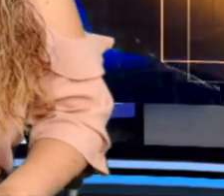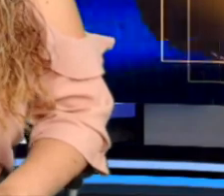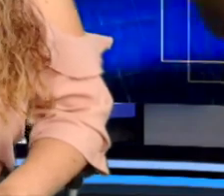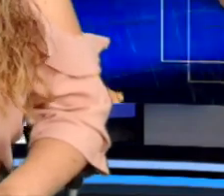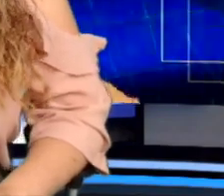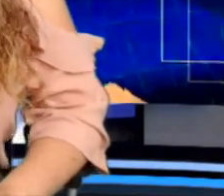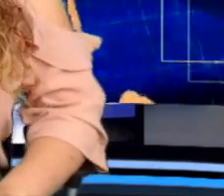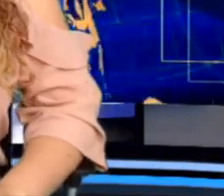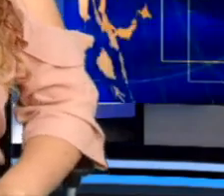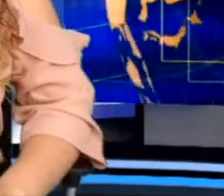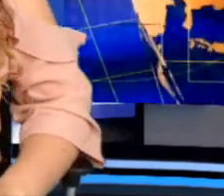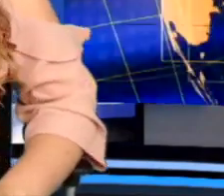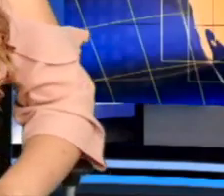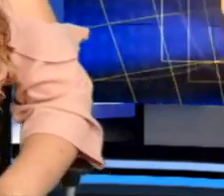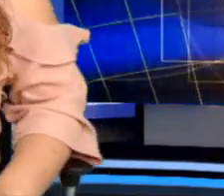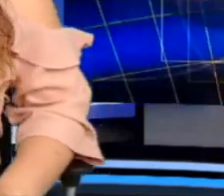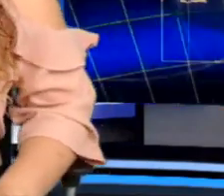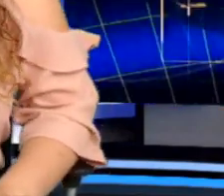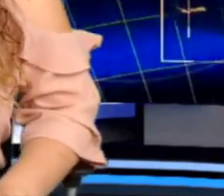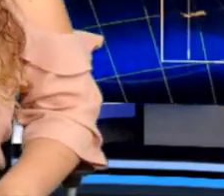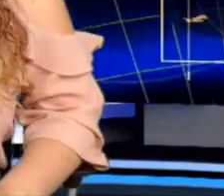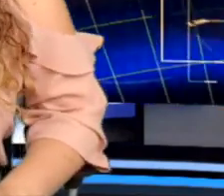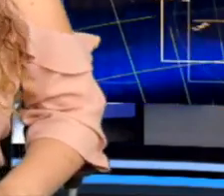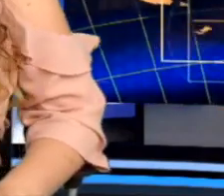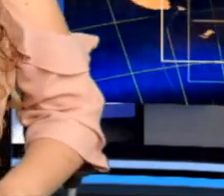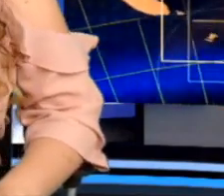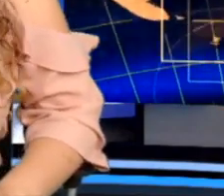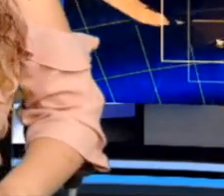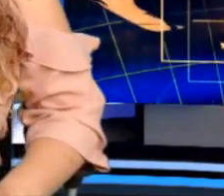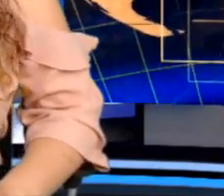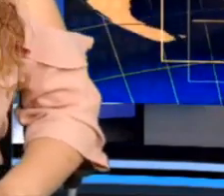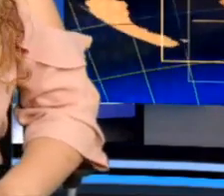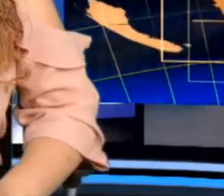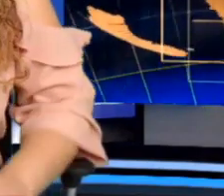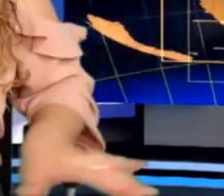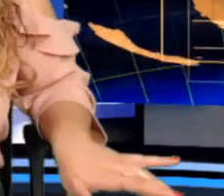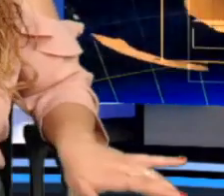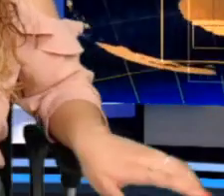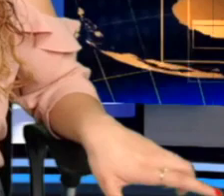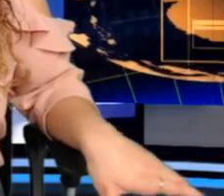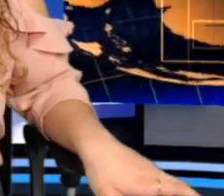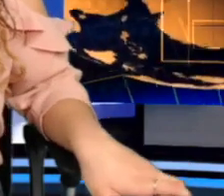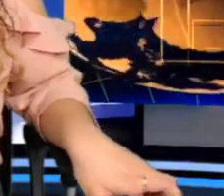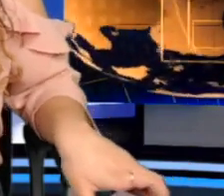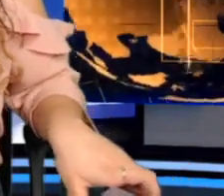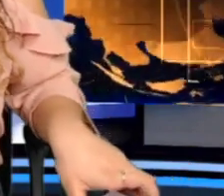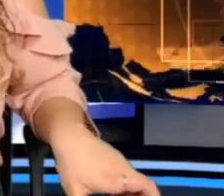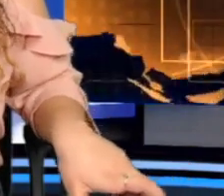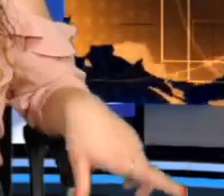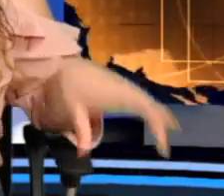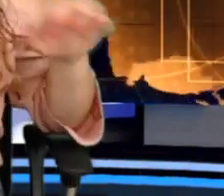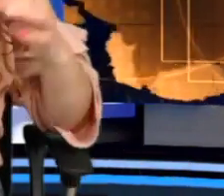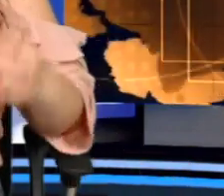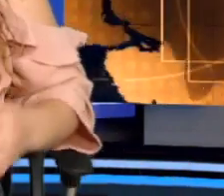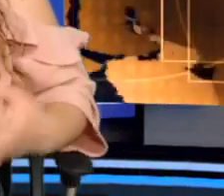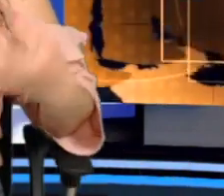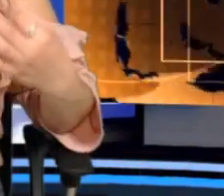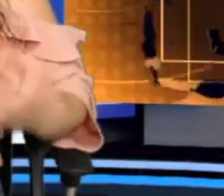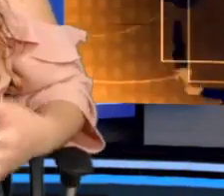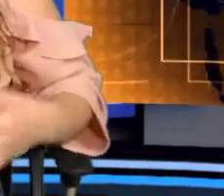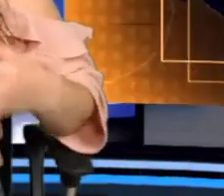Chihuahua. Y es que es completamente cierto, la situación en cuanto al COVID-19 en el estado de Chihuahua se está